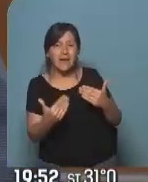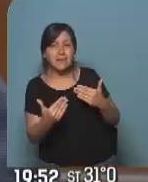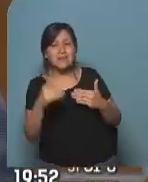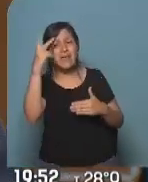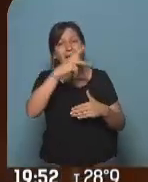el notti central